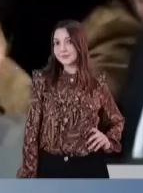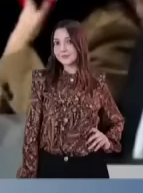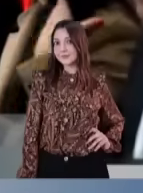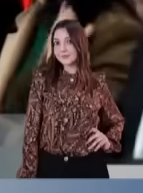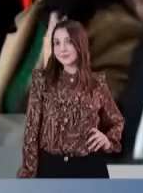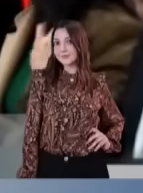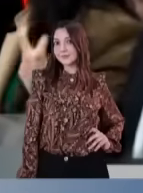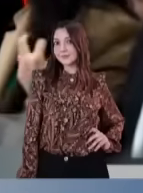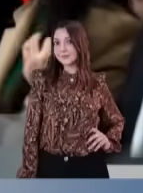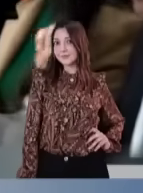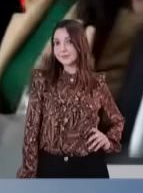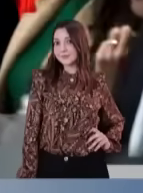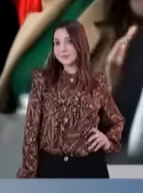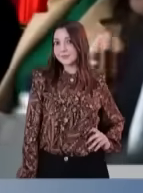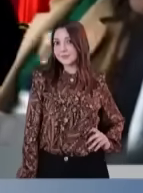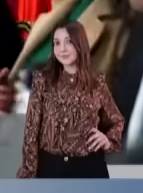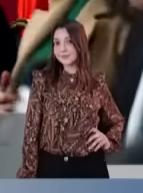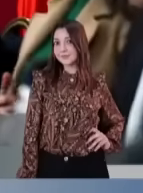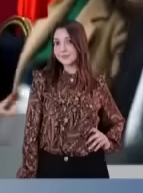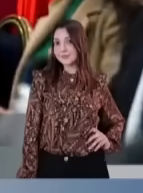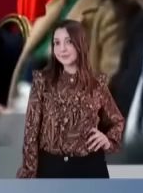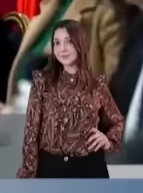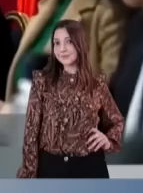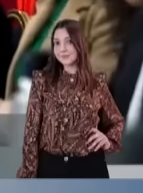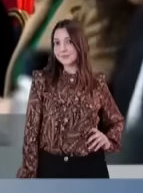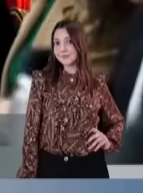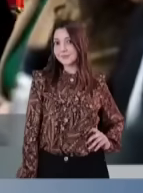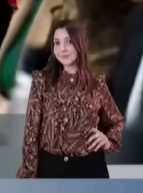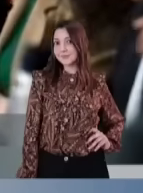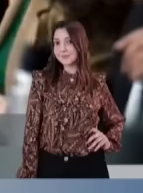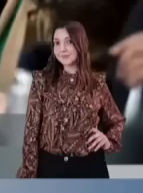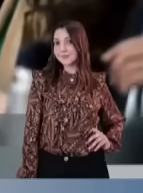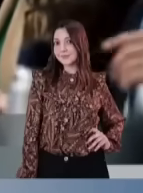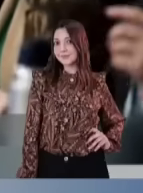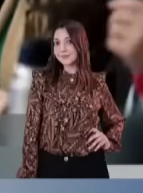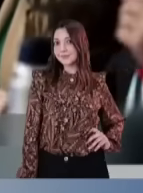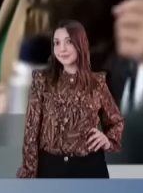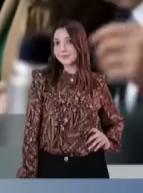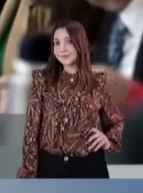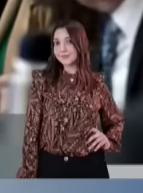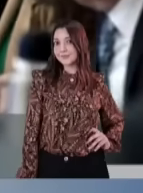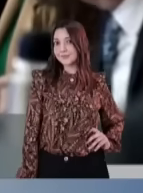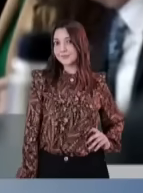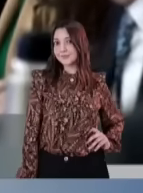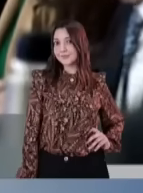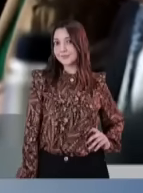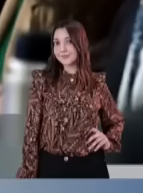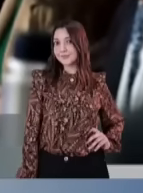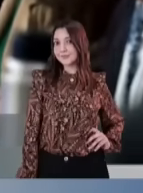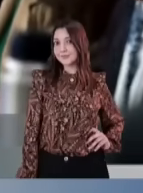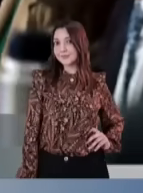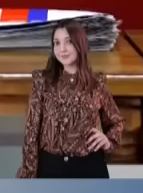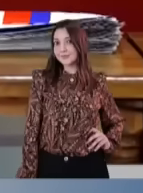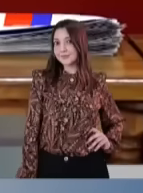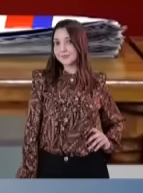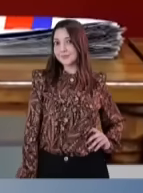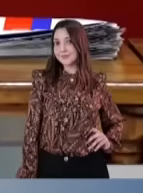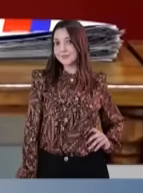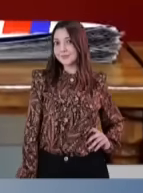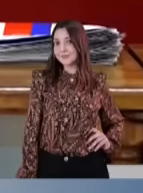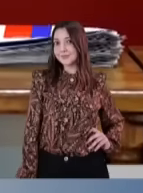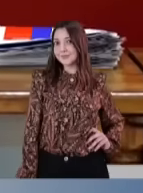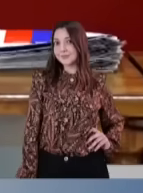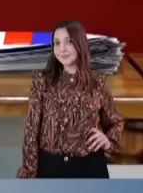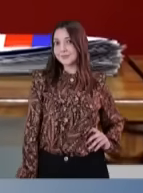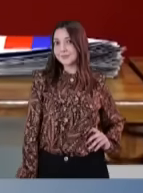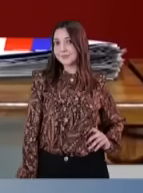No les tendría un nombre. Ya, pero no sería porque está Roque, todo bajo siete llaves. En caso de que sean Roque con Ministerio de la Mujer, o sea, no serían